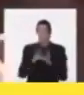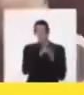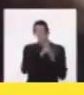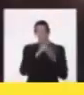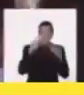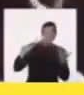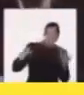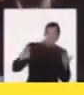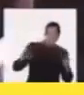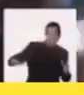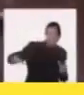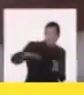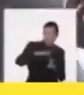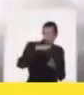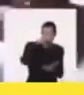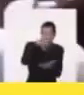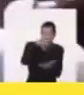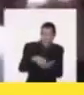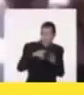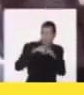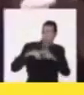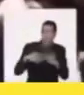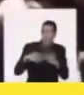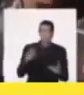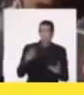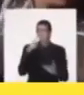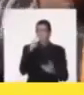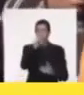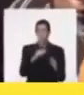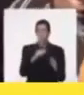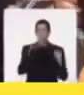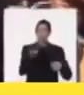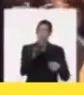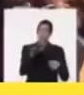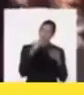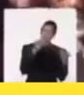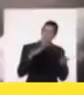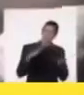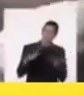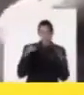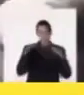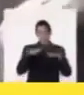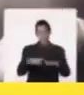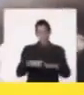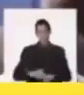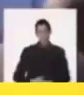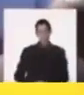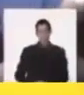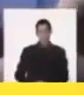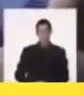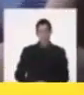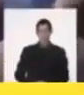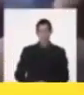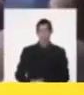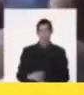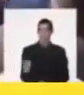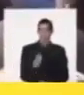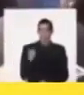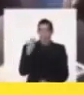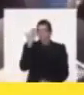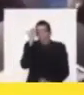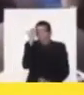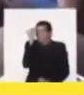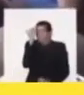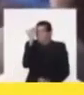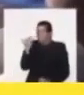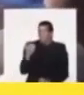mequetrefe. ¿Quién está listo para ver estos videos vomitivos? Bueno, pues acompáñeme y tómese su gabinola